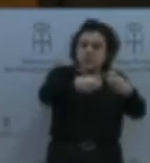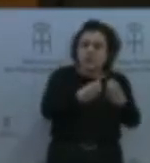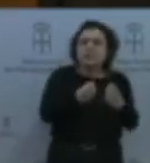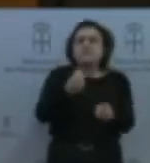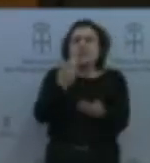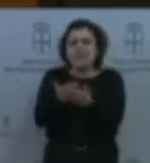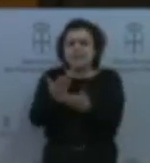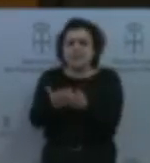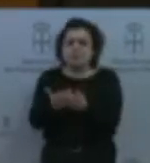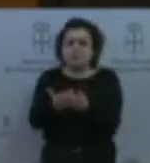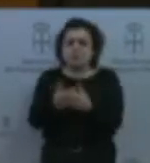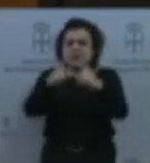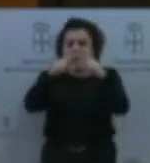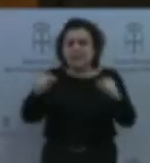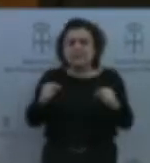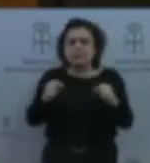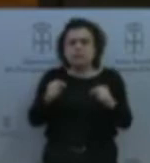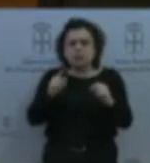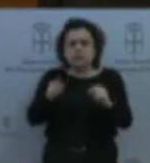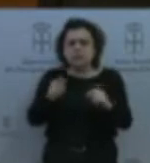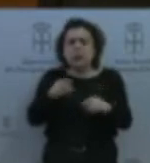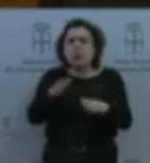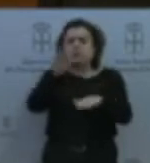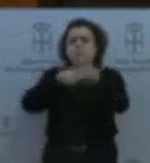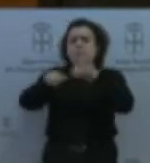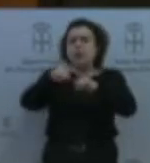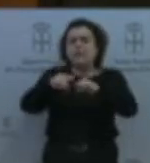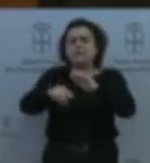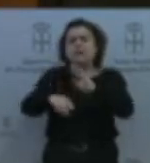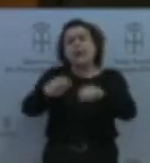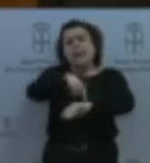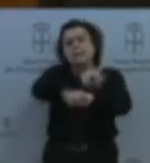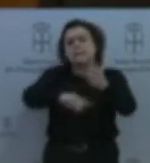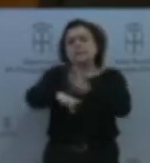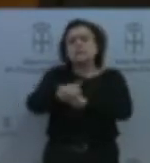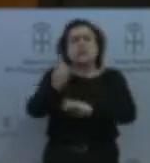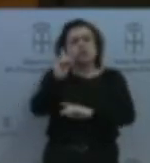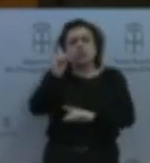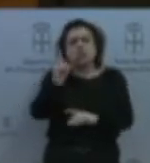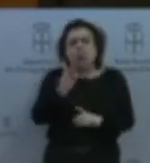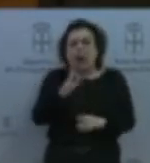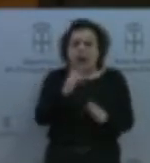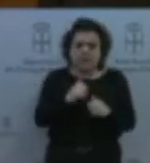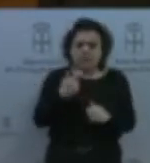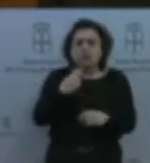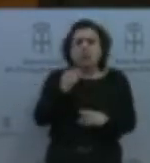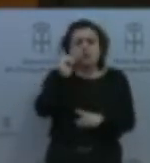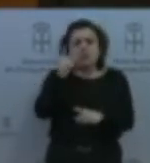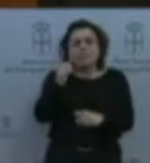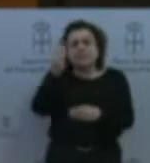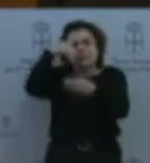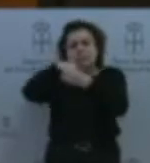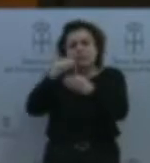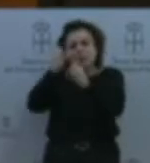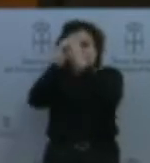nada más existe en su imaginación. La Asturias de la que todos y todas estamos orgullosos puede conseguir un gran acuerdo político